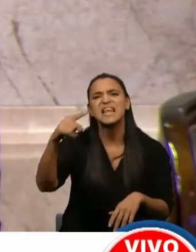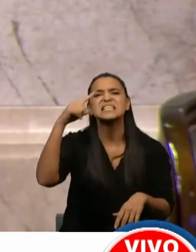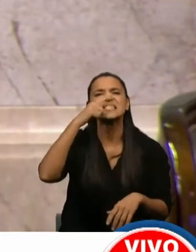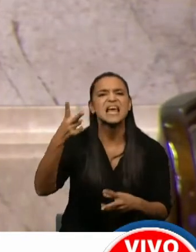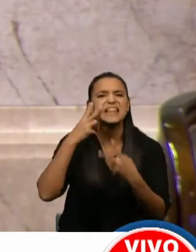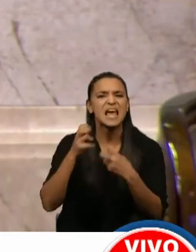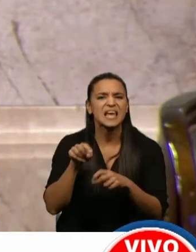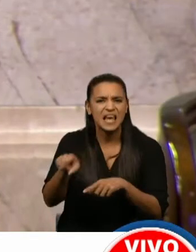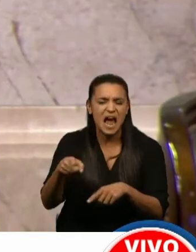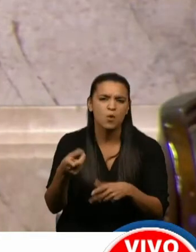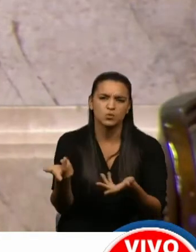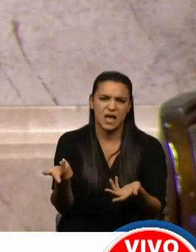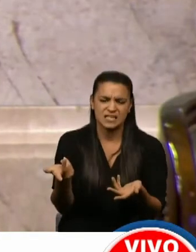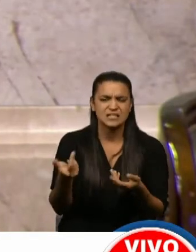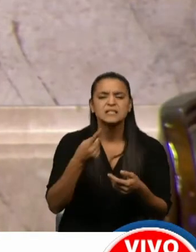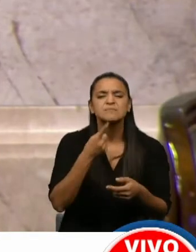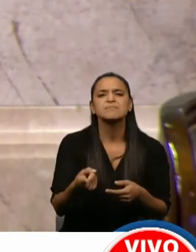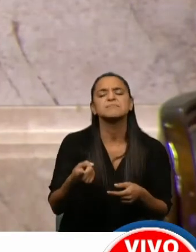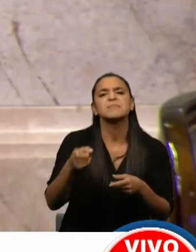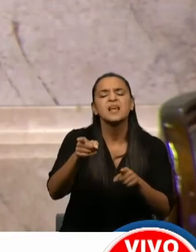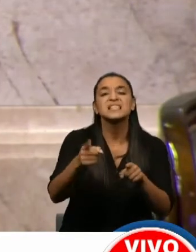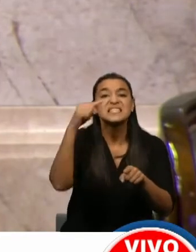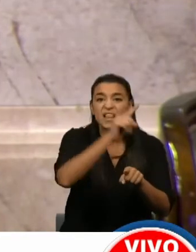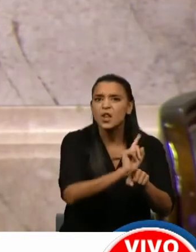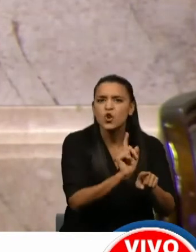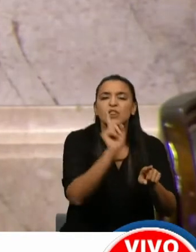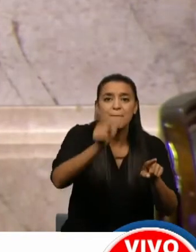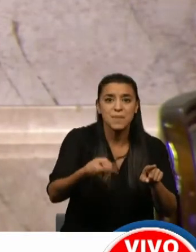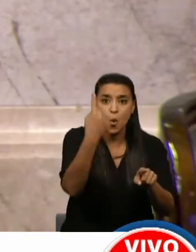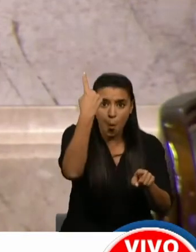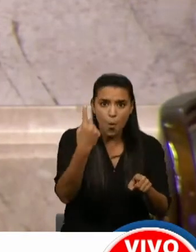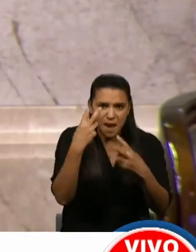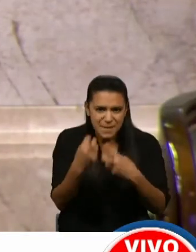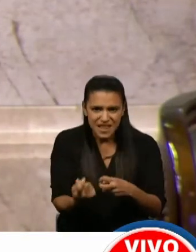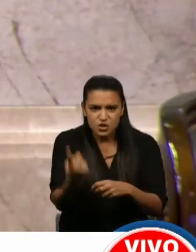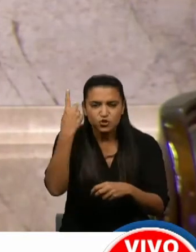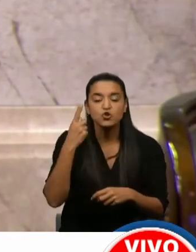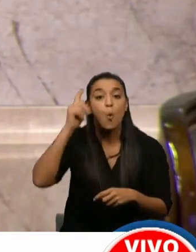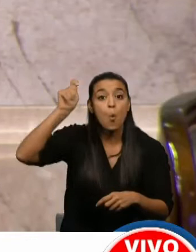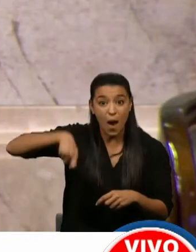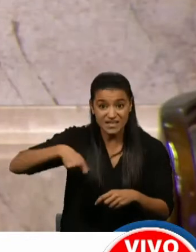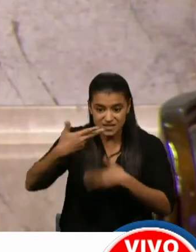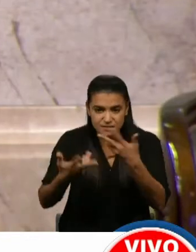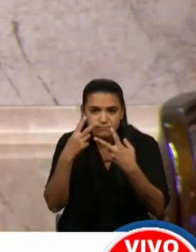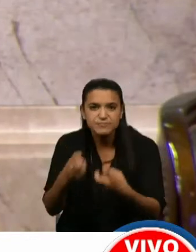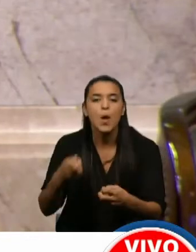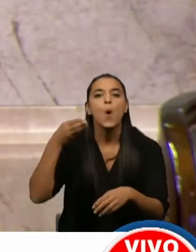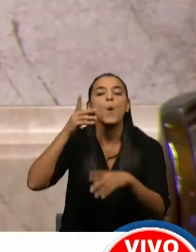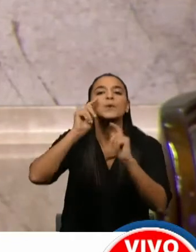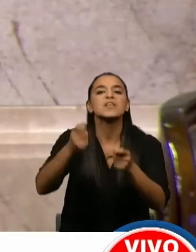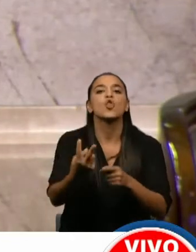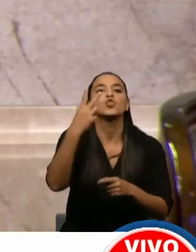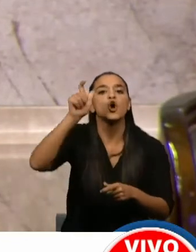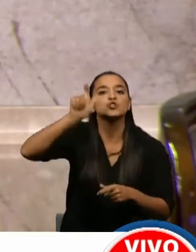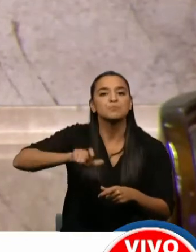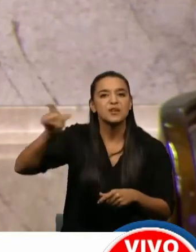2 meses. No solamente le inventaron 7 causas, sino que en una de esas causas, al juez que la llevaba adelante, lo visitaron 2